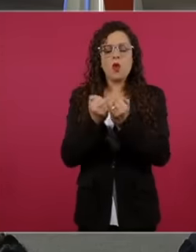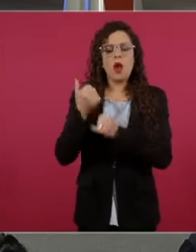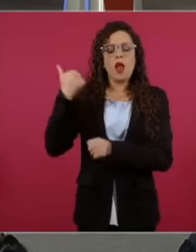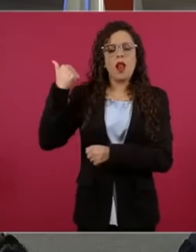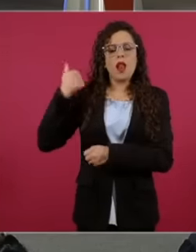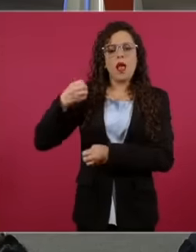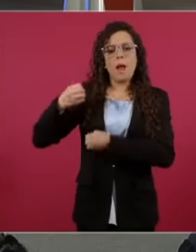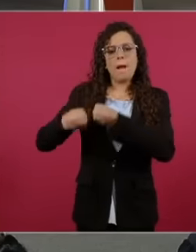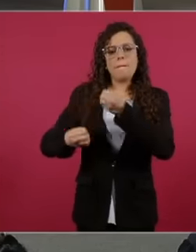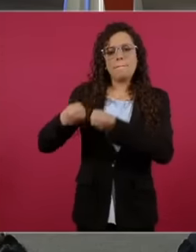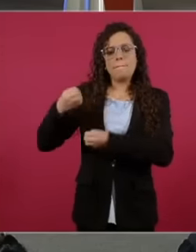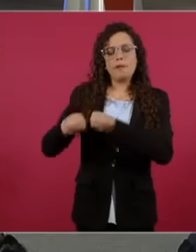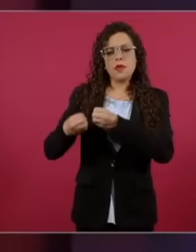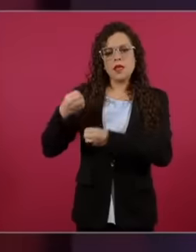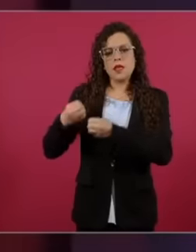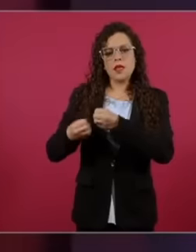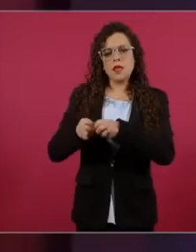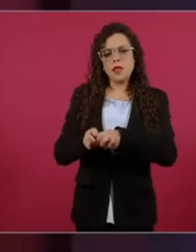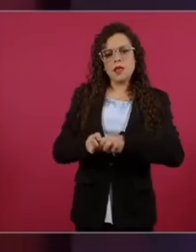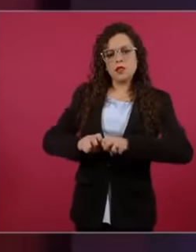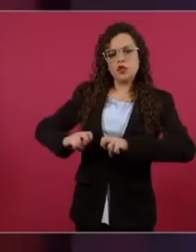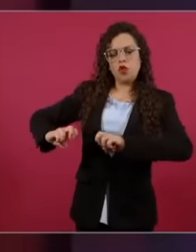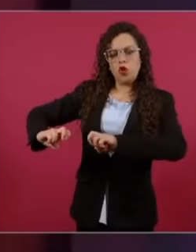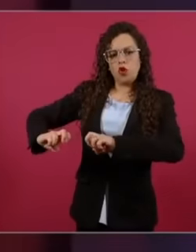que de repente llega un expediente, ¿no?